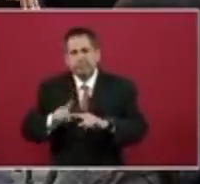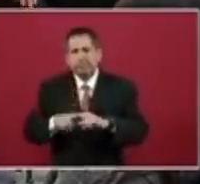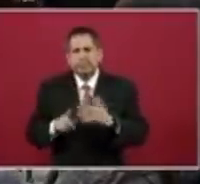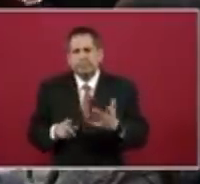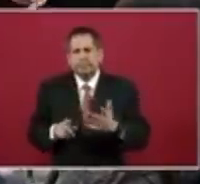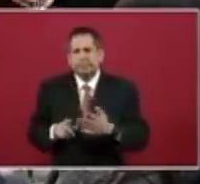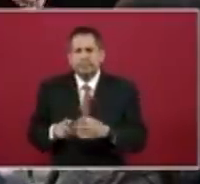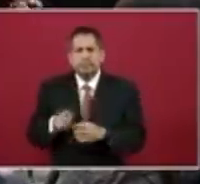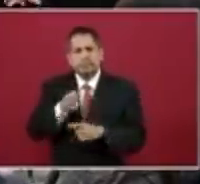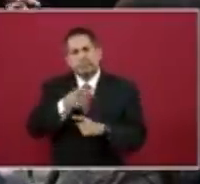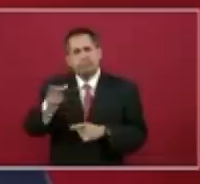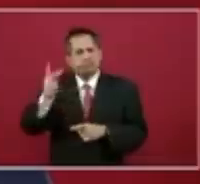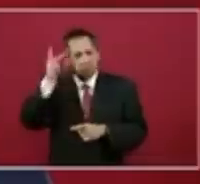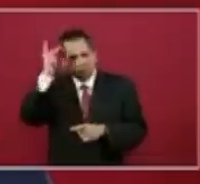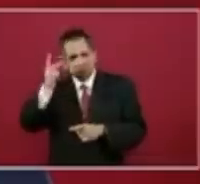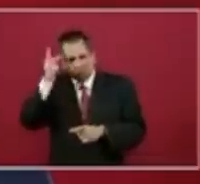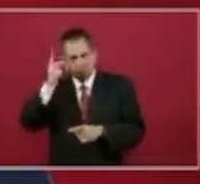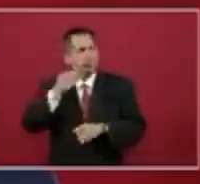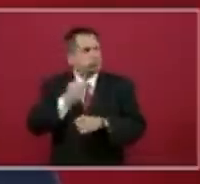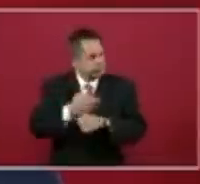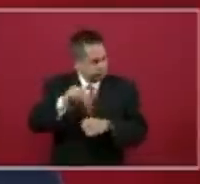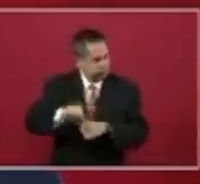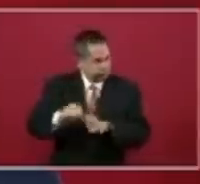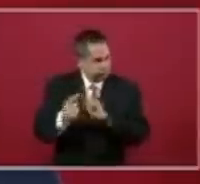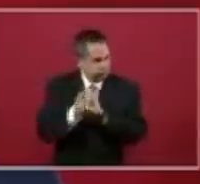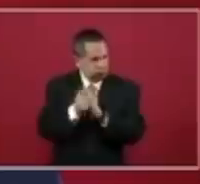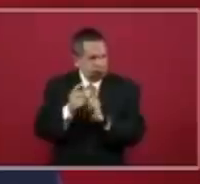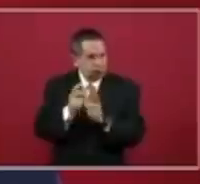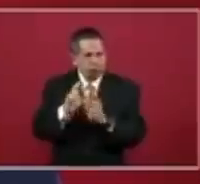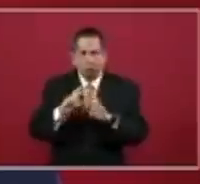a pastores. Hoy tengo una reunión